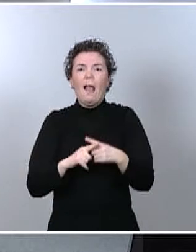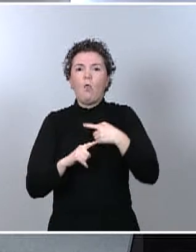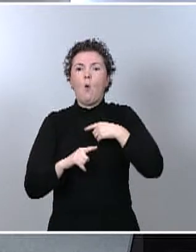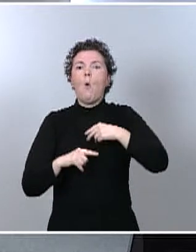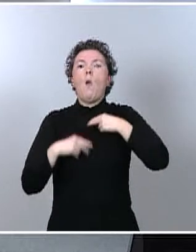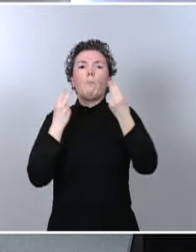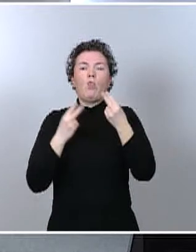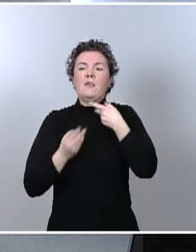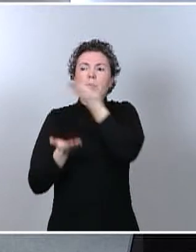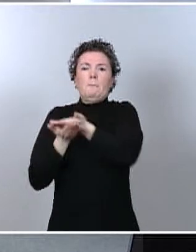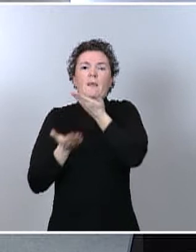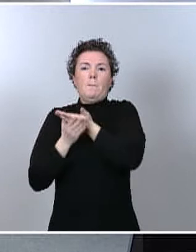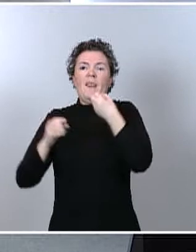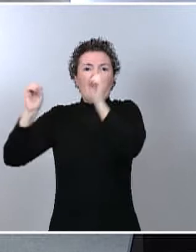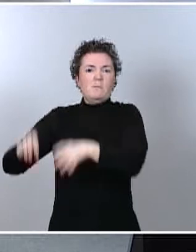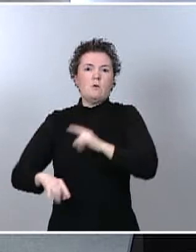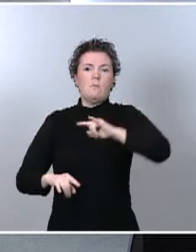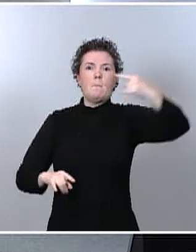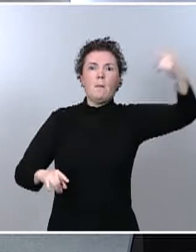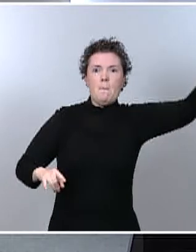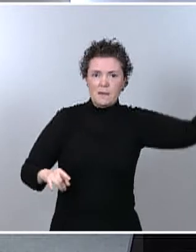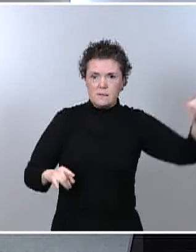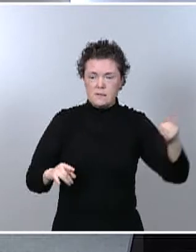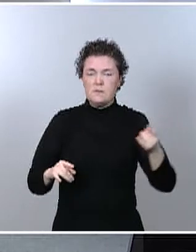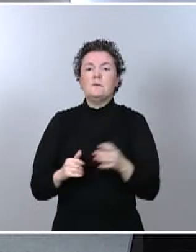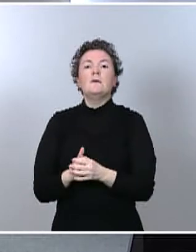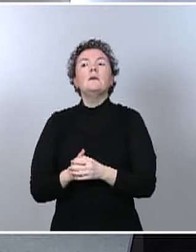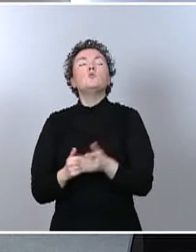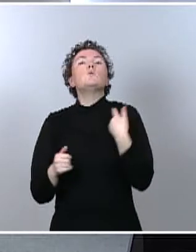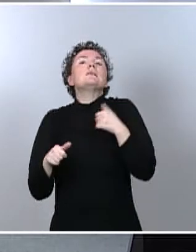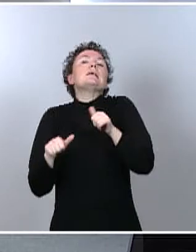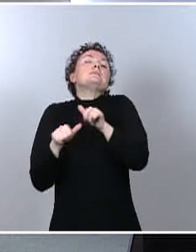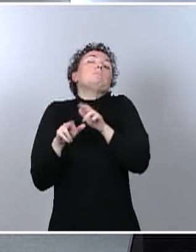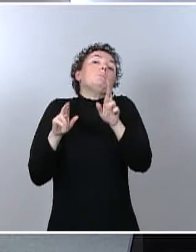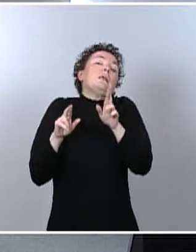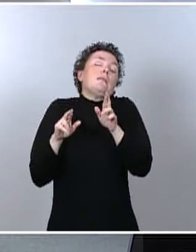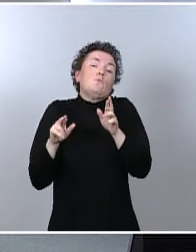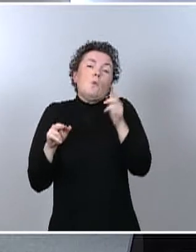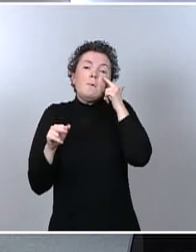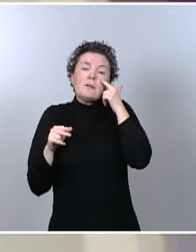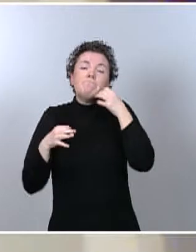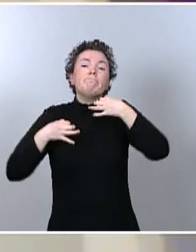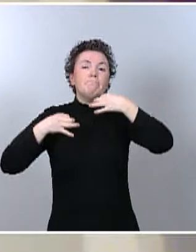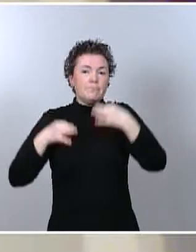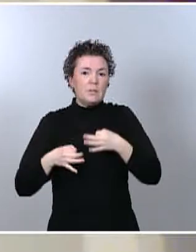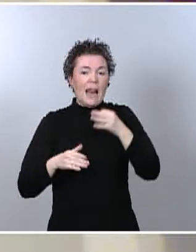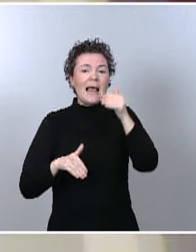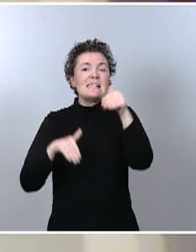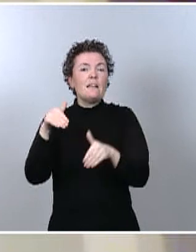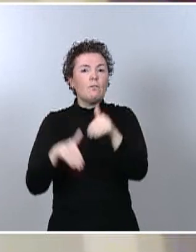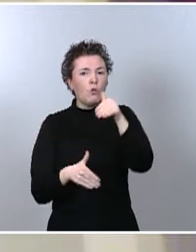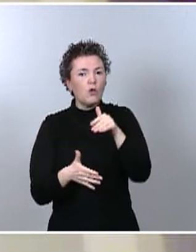las elecciones, querría saber si descarta dejar el cargo de ministro antes de que empiece la campaña, teniendo en